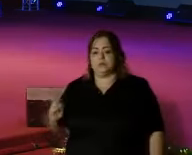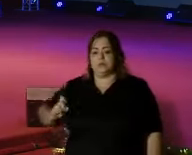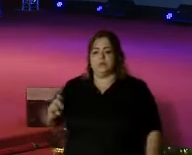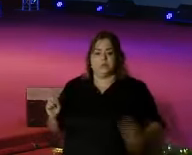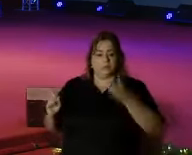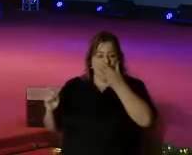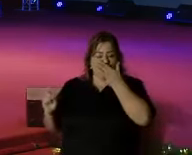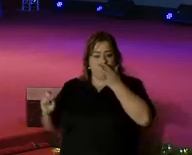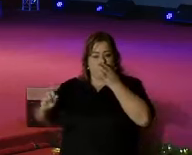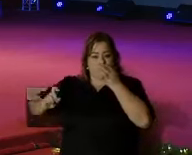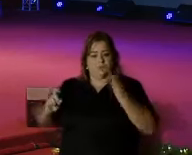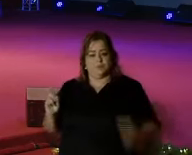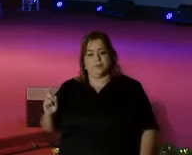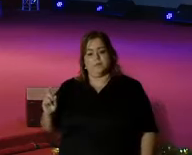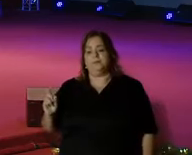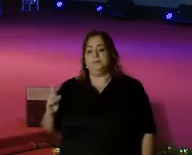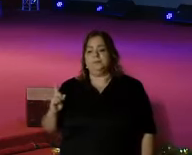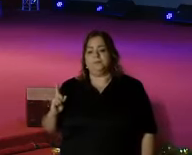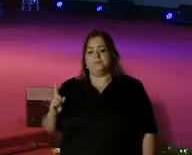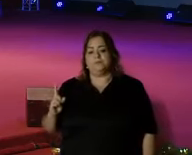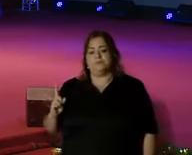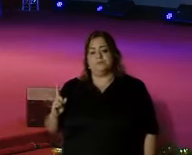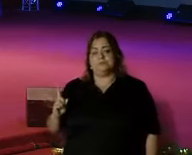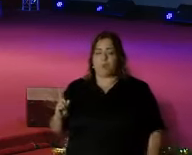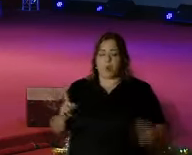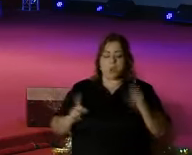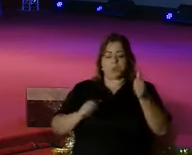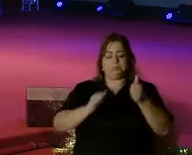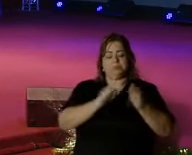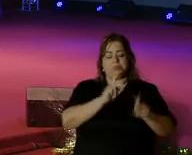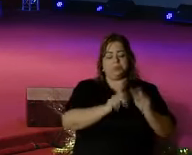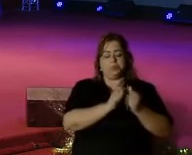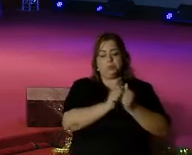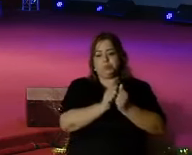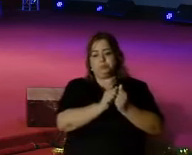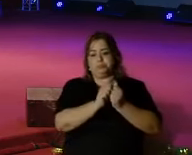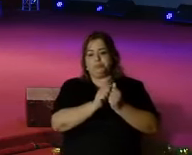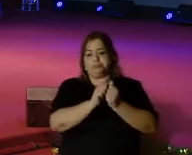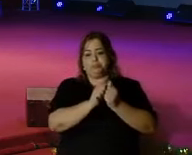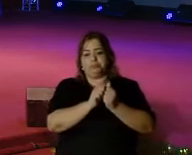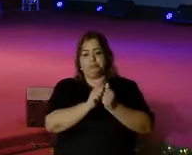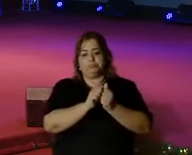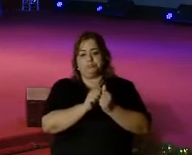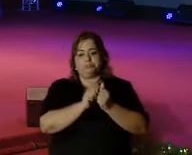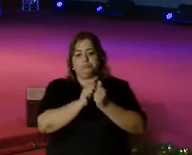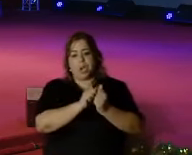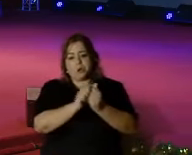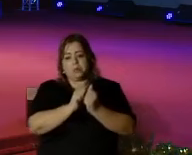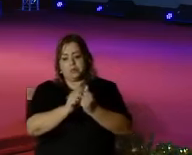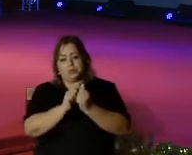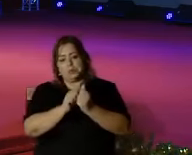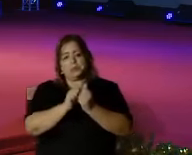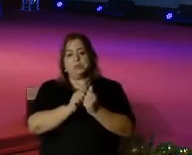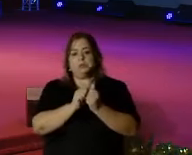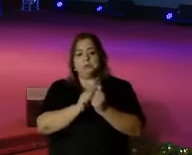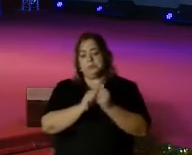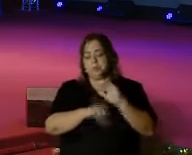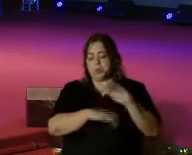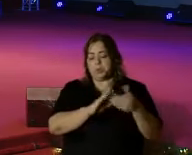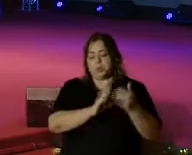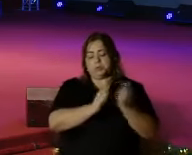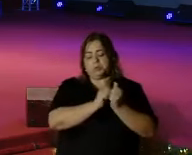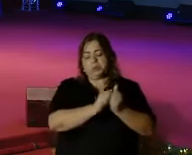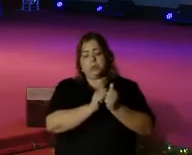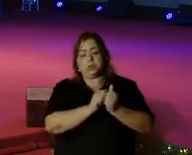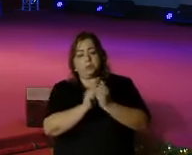it. Eso es todo. Te acompañan. Te acompañan los sentimientos, te acompañan en las pruebas, te acompañan con